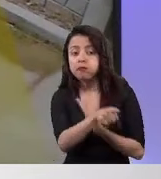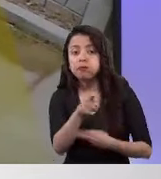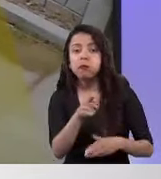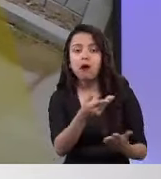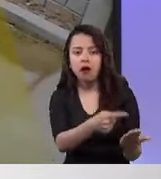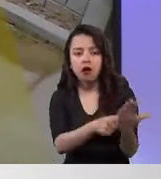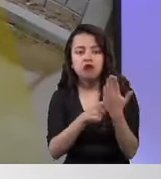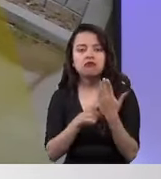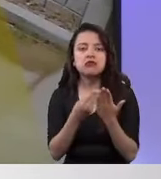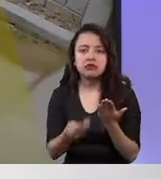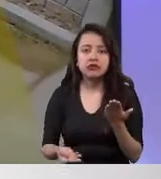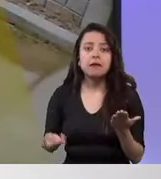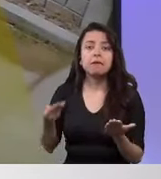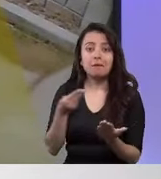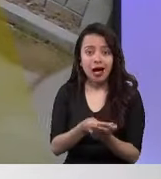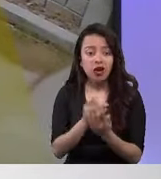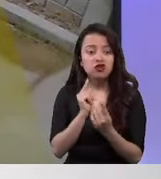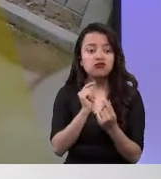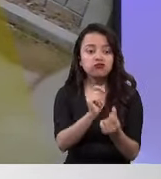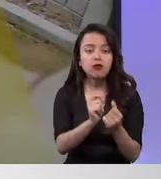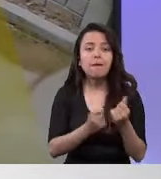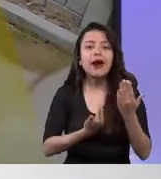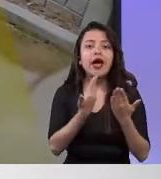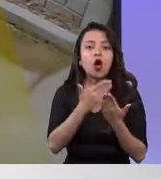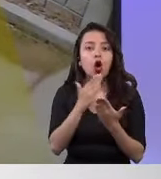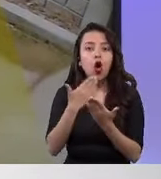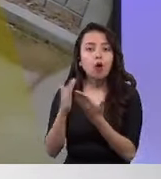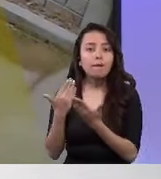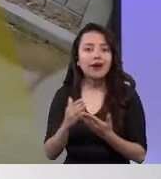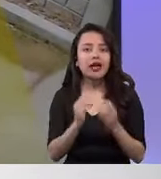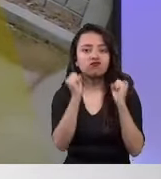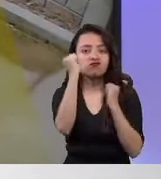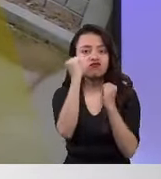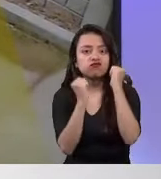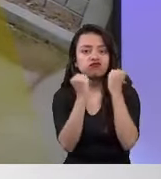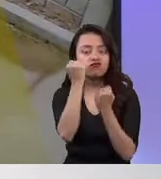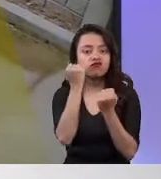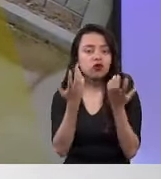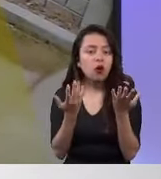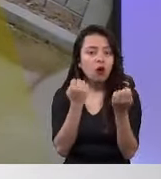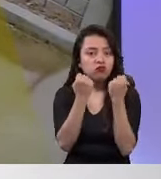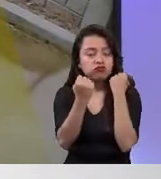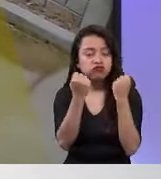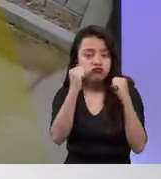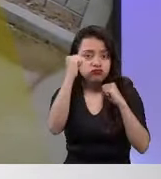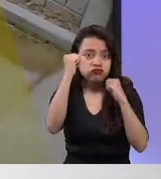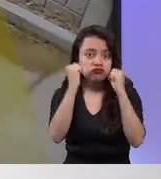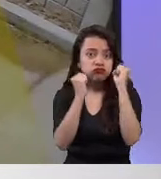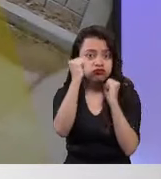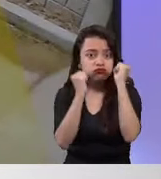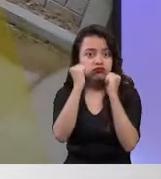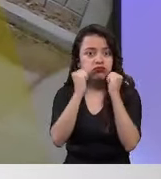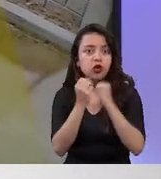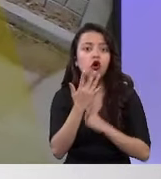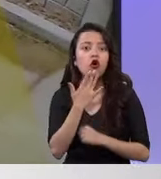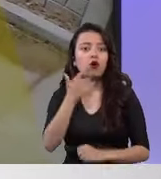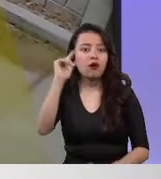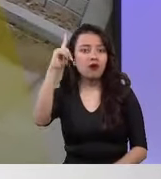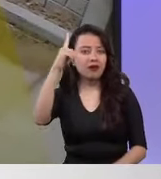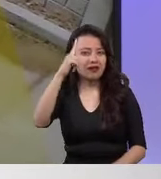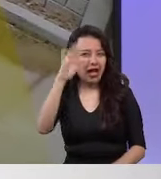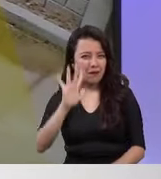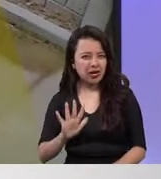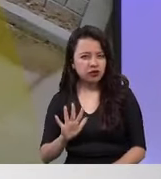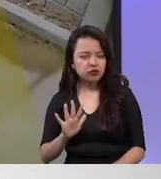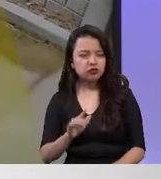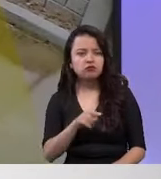maquinaria amarilla, no se ejecutaron los contratos y no hubo ninguna construcción, hay otros casos en donde los contratistas de gestión del riesgo dicen: yo